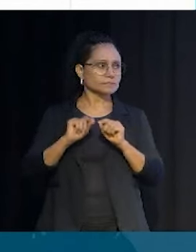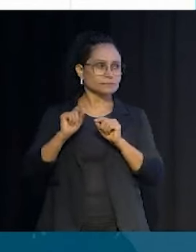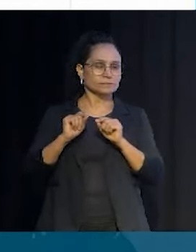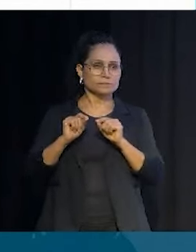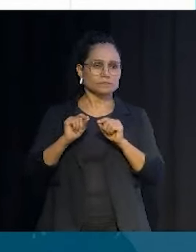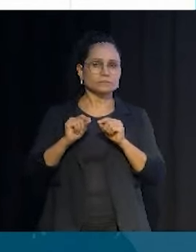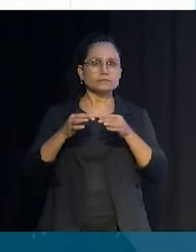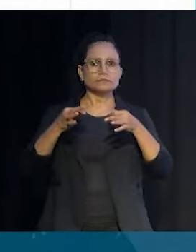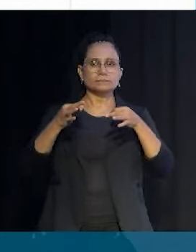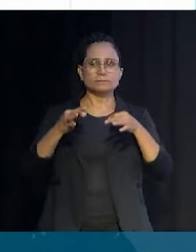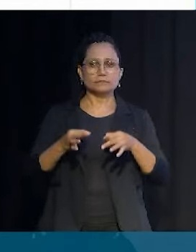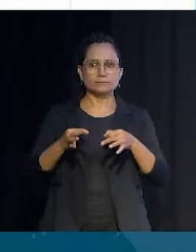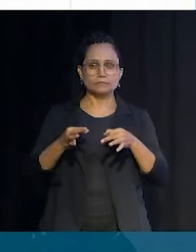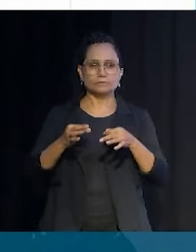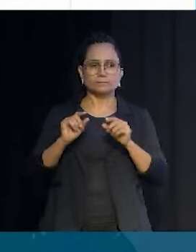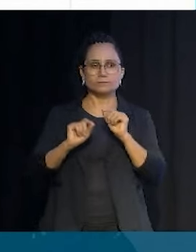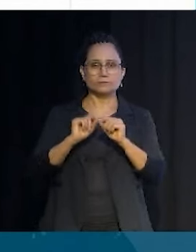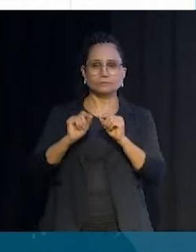central.